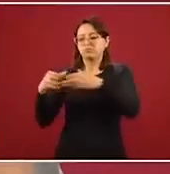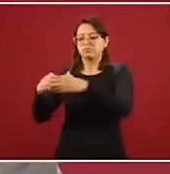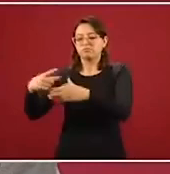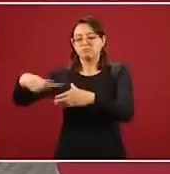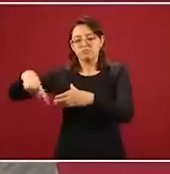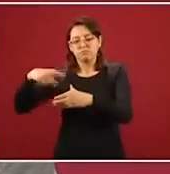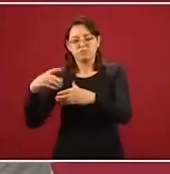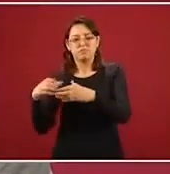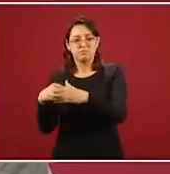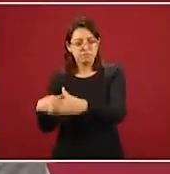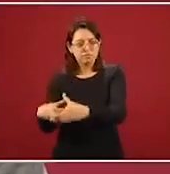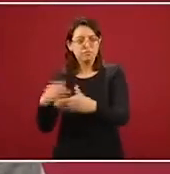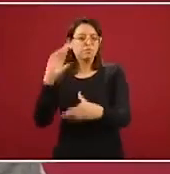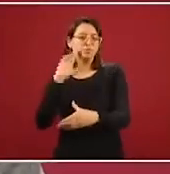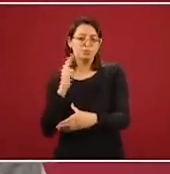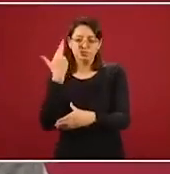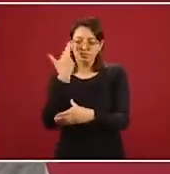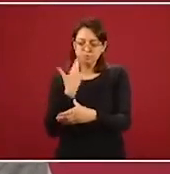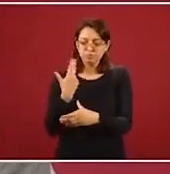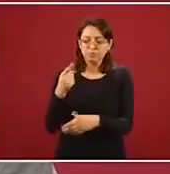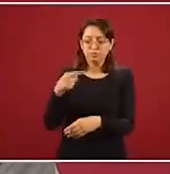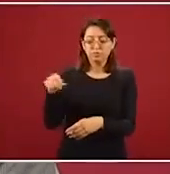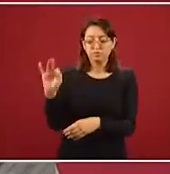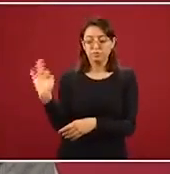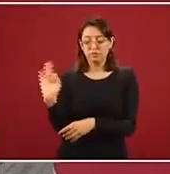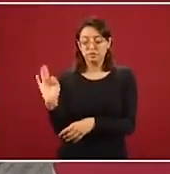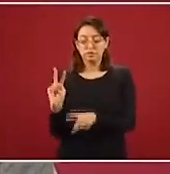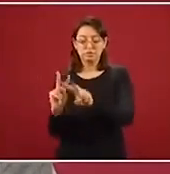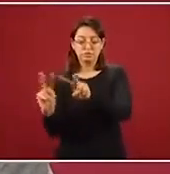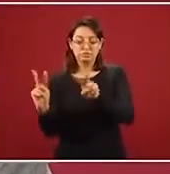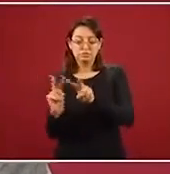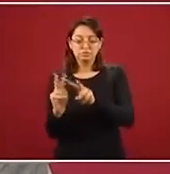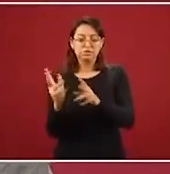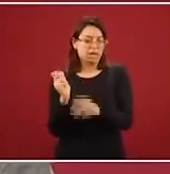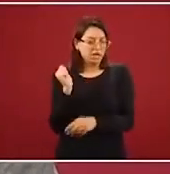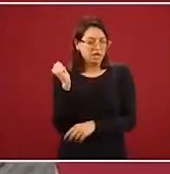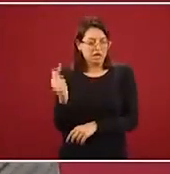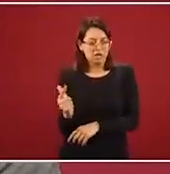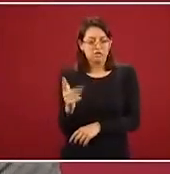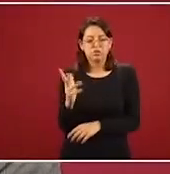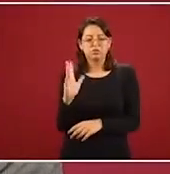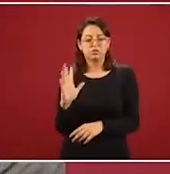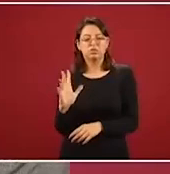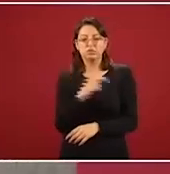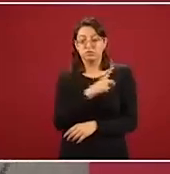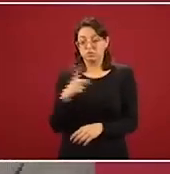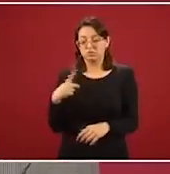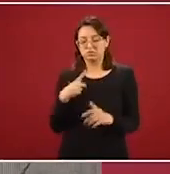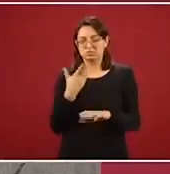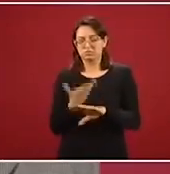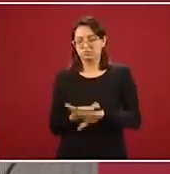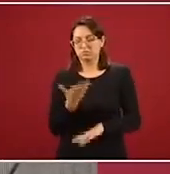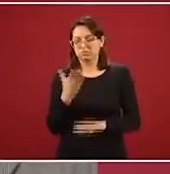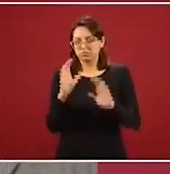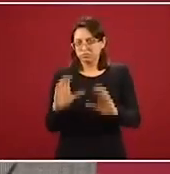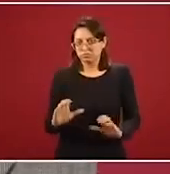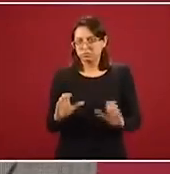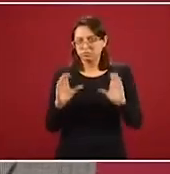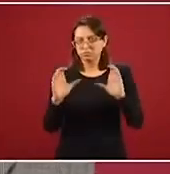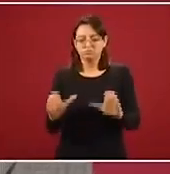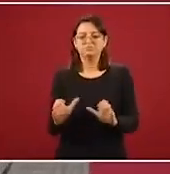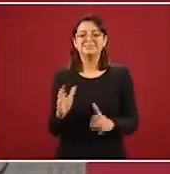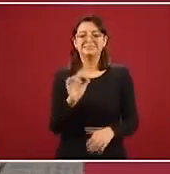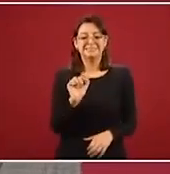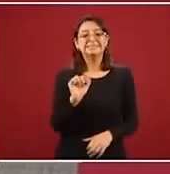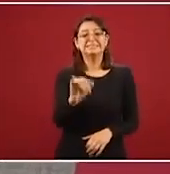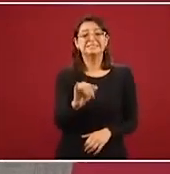en desventaja respecto a la procuración de la justicia y asuntos semejantes. Entonces, sí, nos interesa mucho que